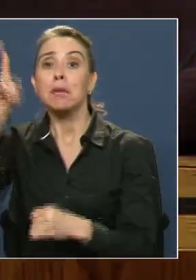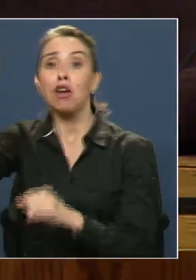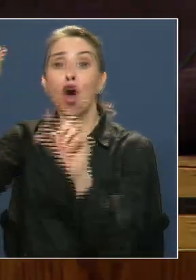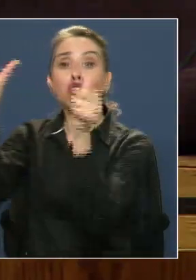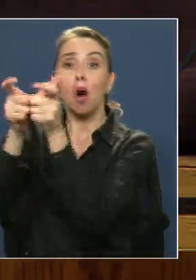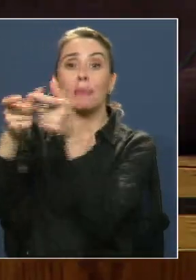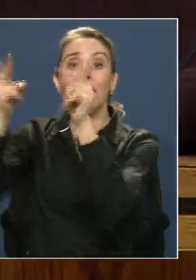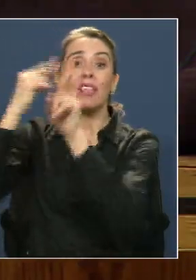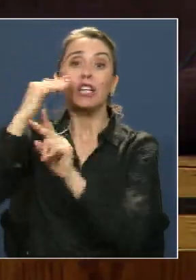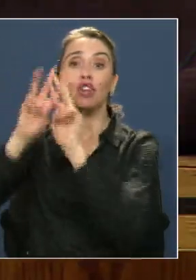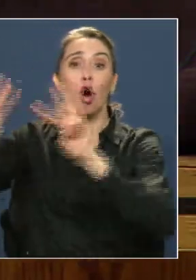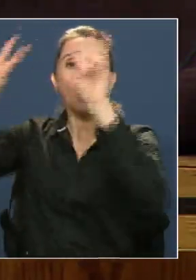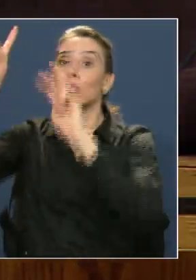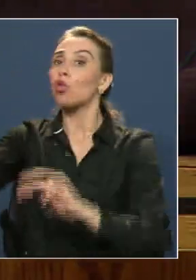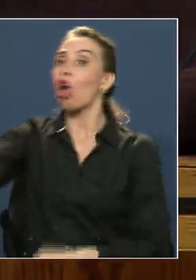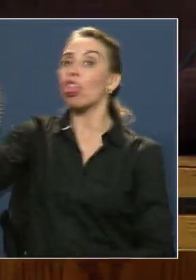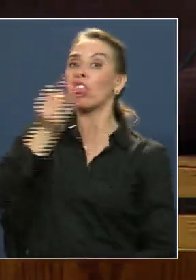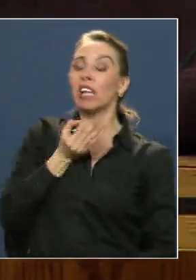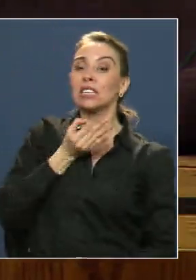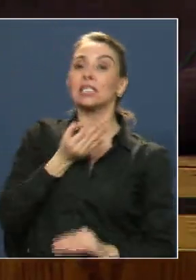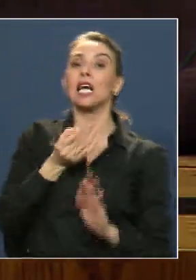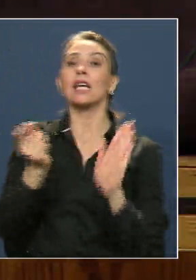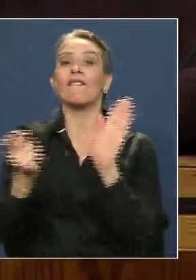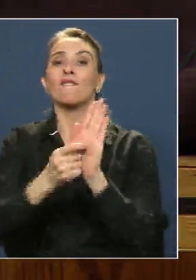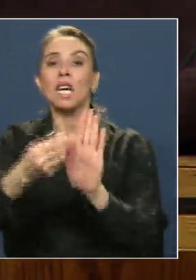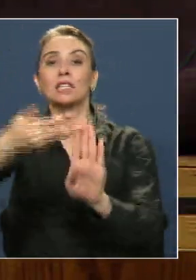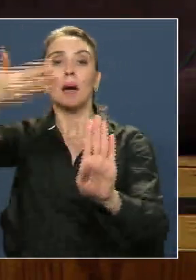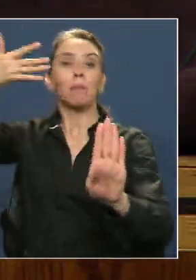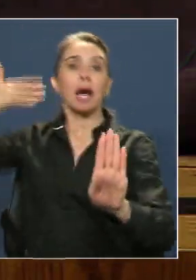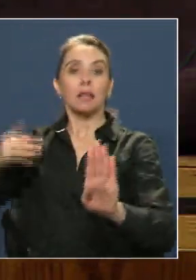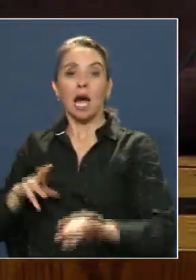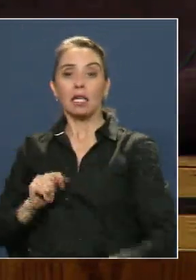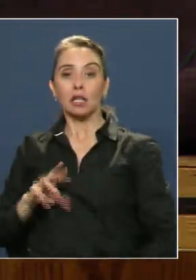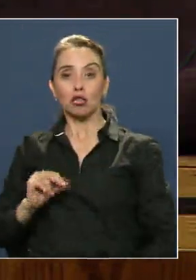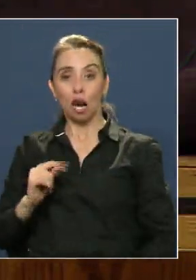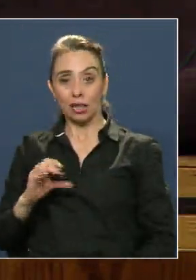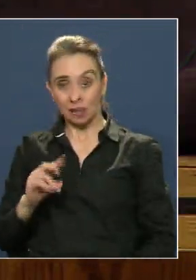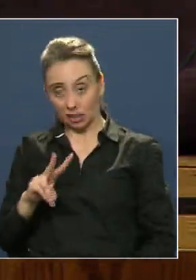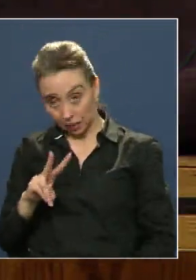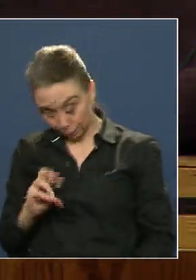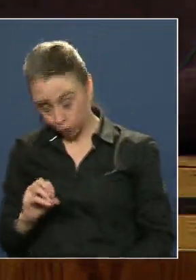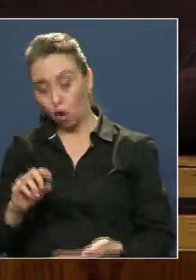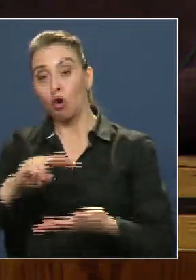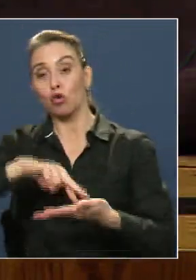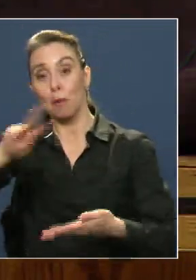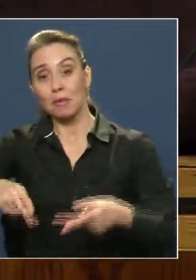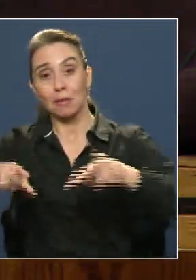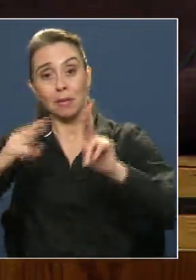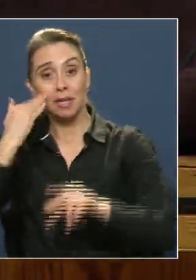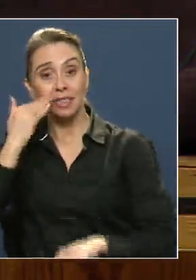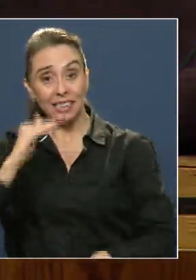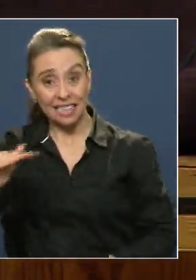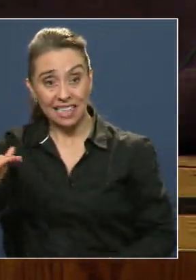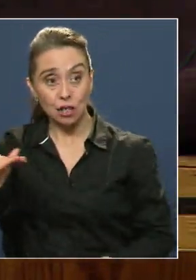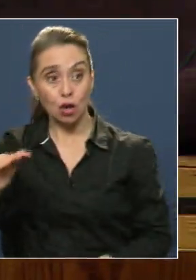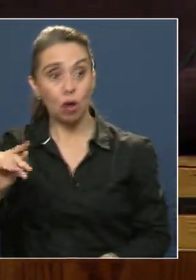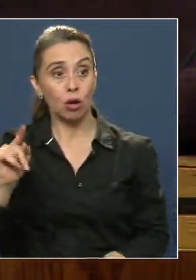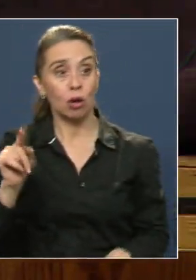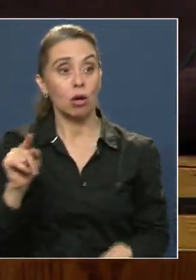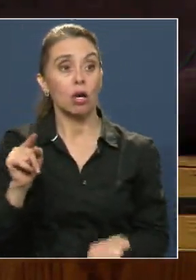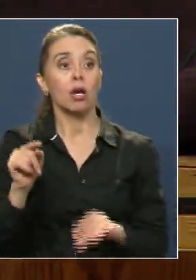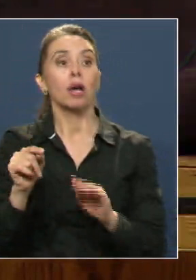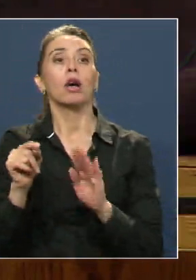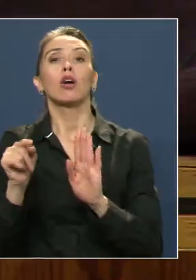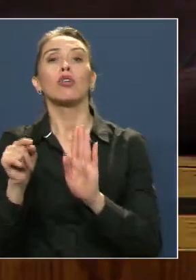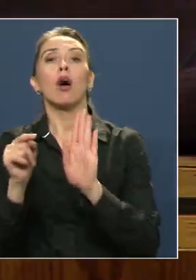retroactivo. Y en general, la Convención de los Derechos del Niño, a la que se hace referencia para poder situar el punto